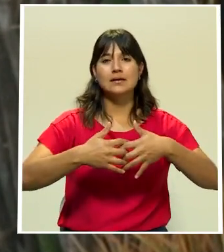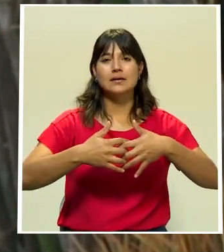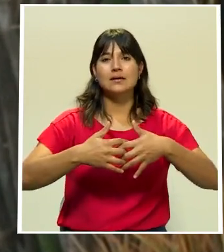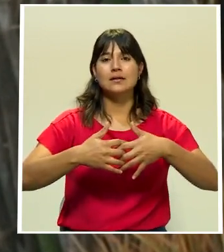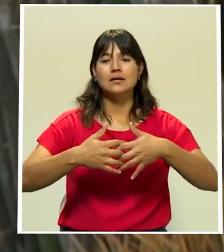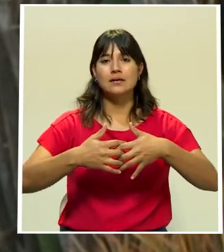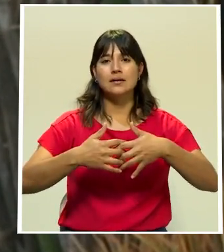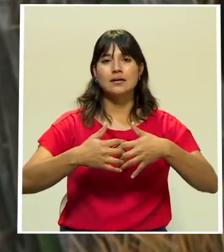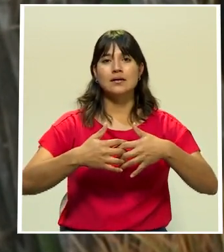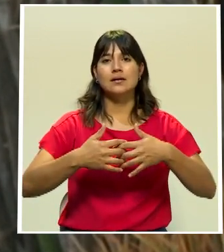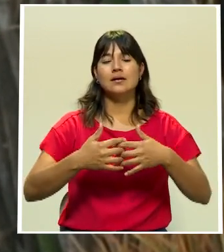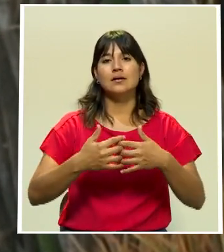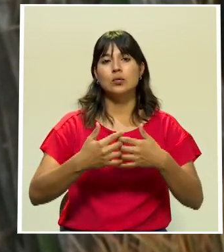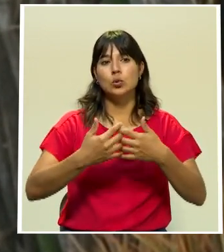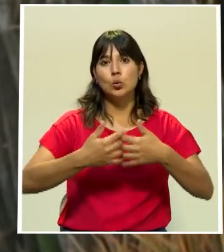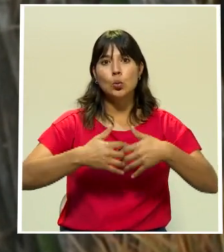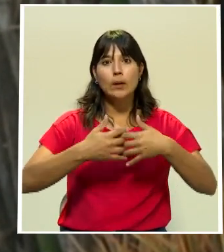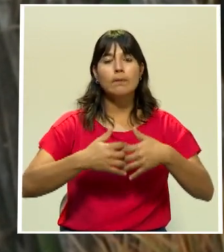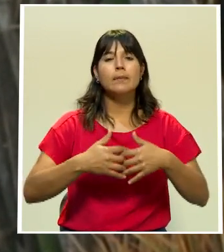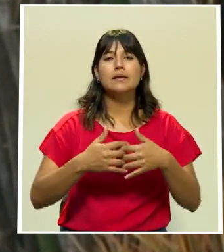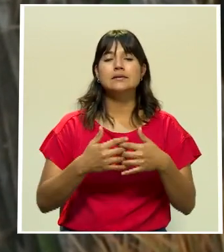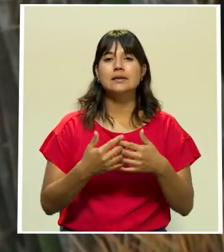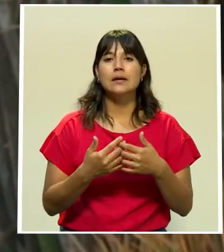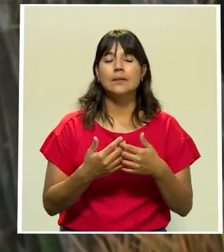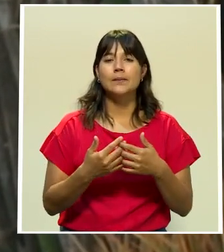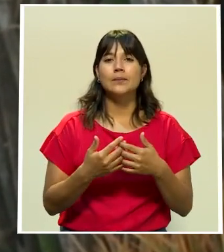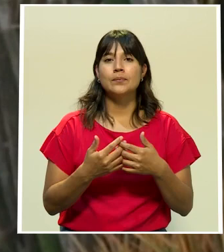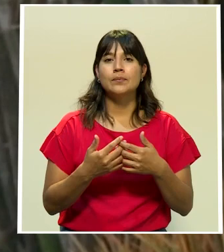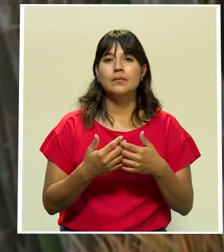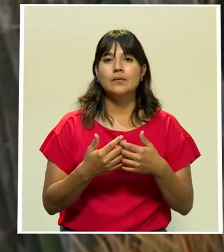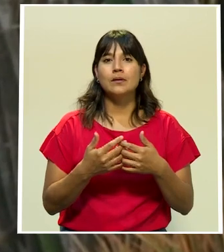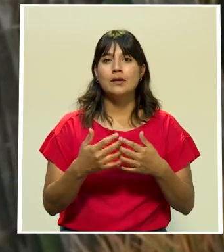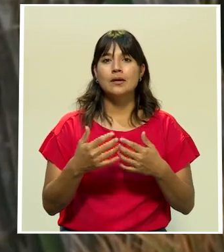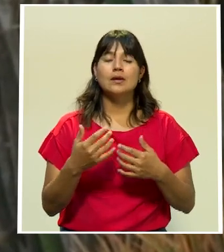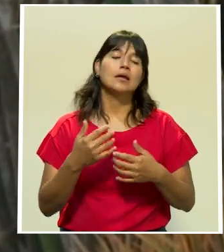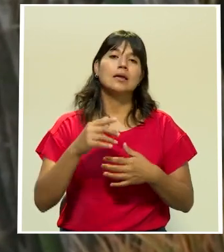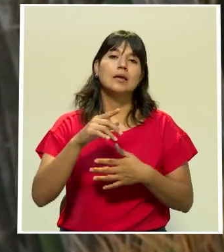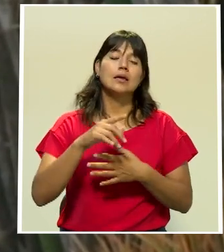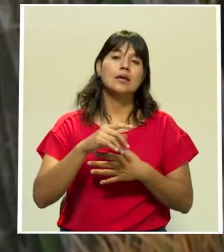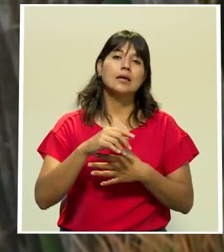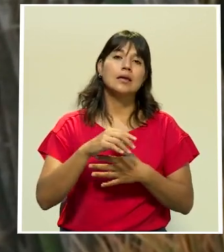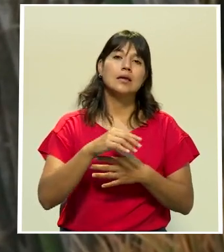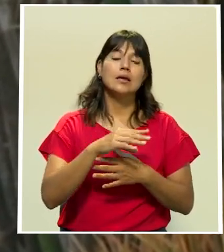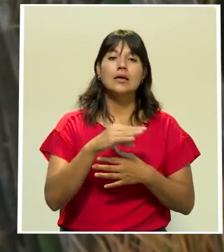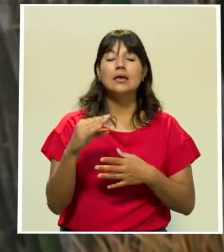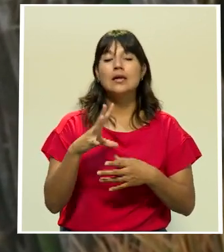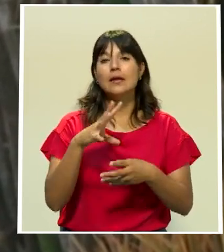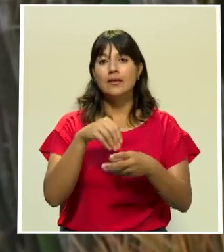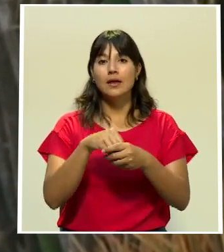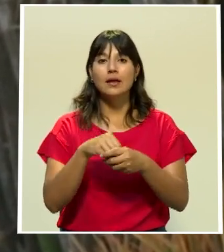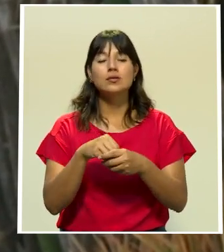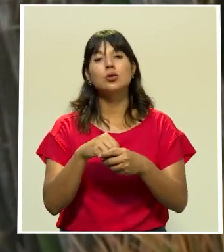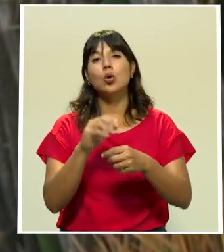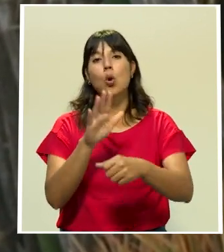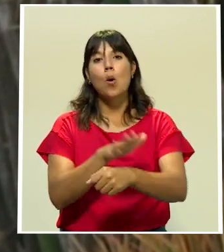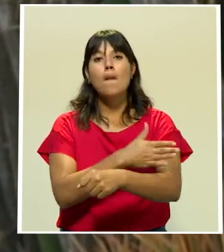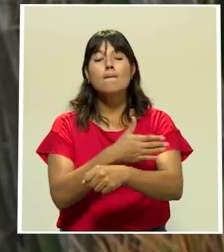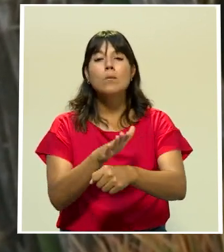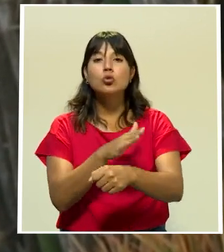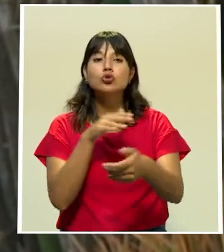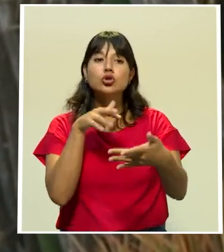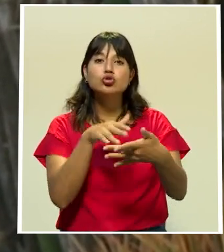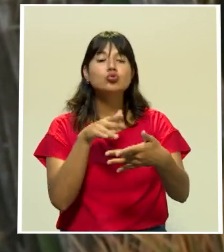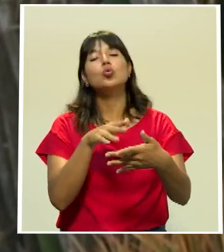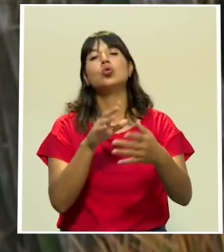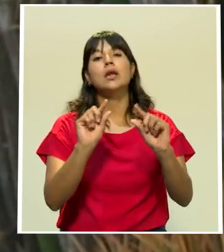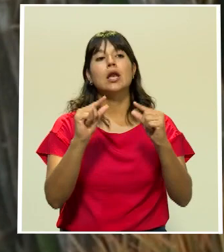que se alimenta también de todos estos organismos. Dentro de ellos están músicos que estudian en la Orquesta